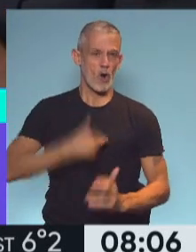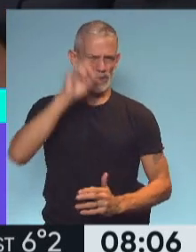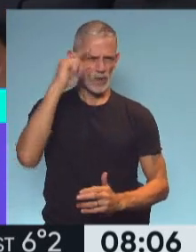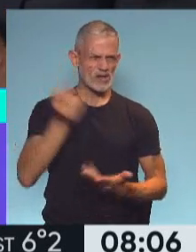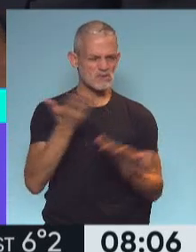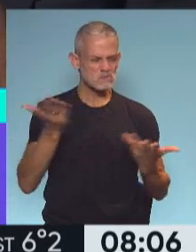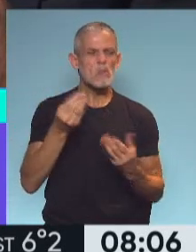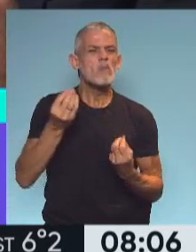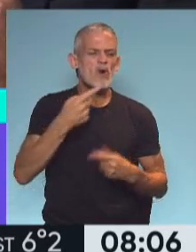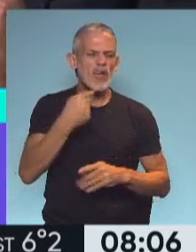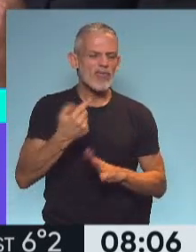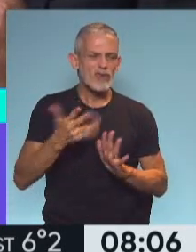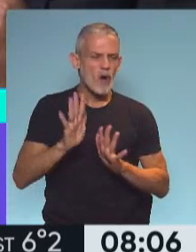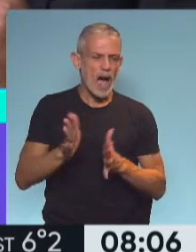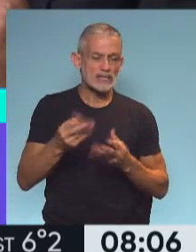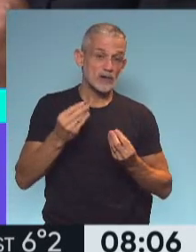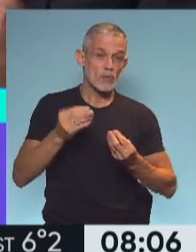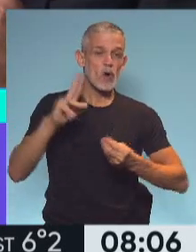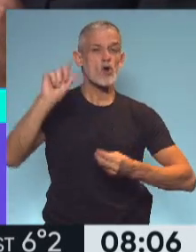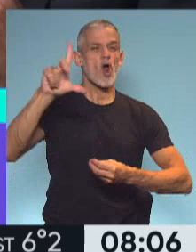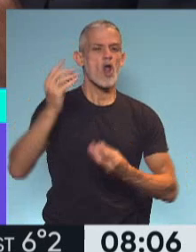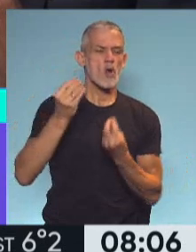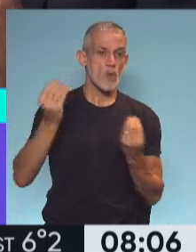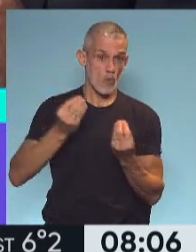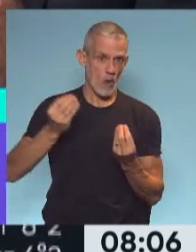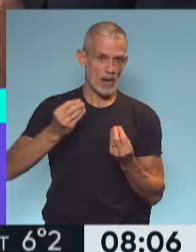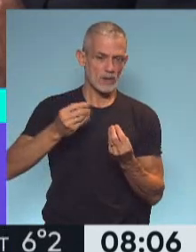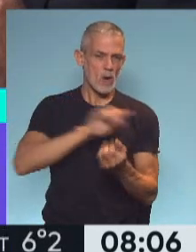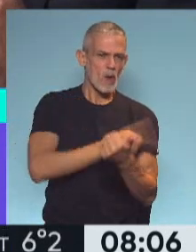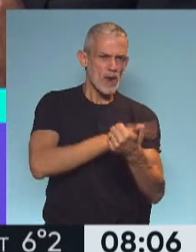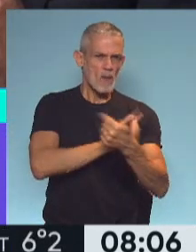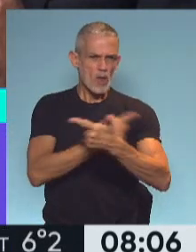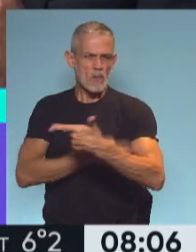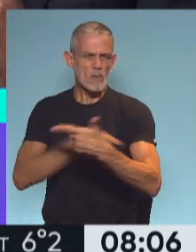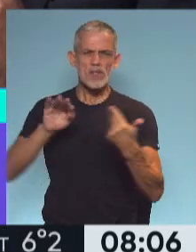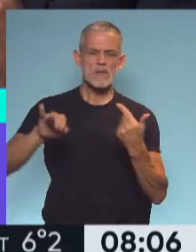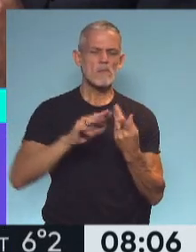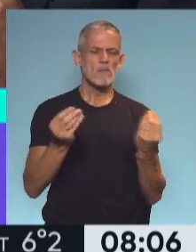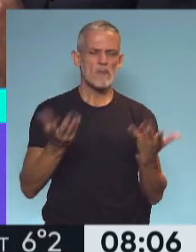esto puntualmente y qué rol entonces tiene el tema de la división de los poderes en la Argentina?